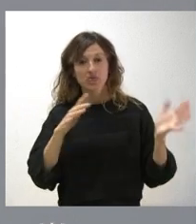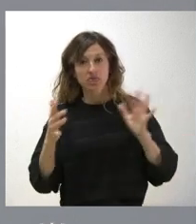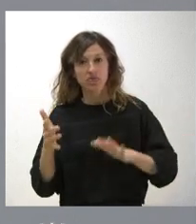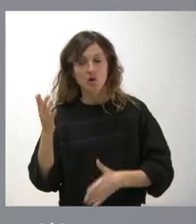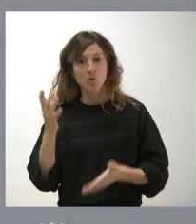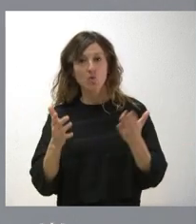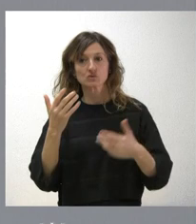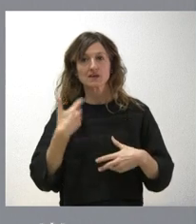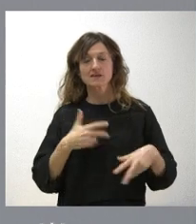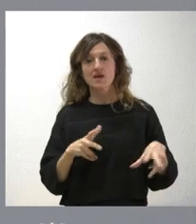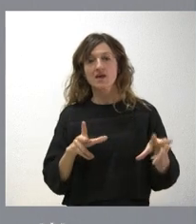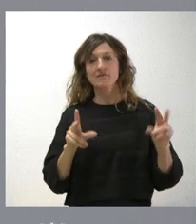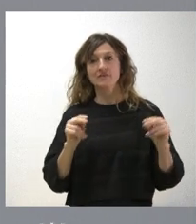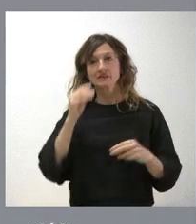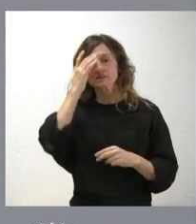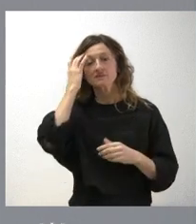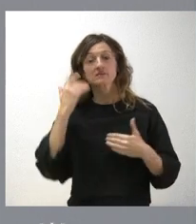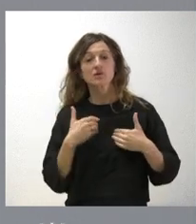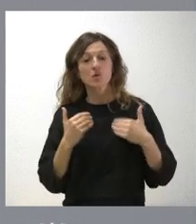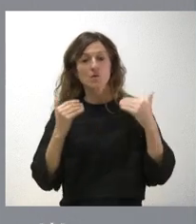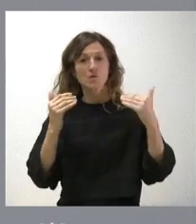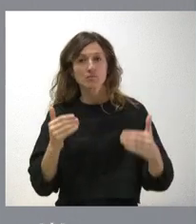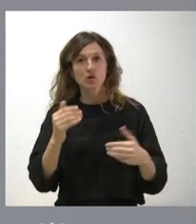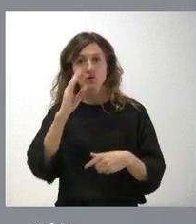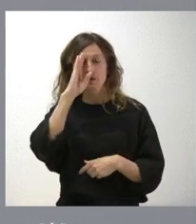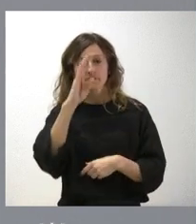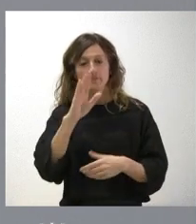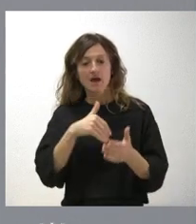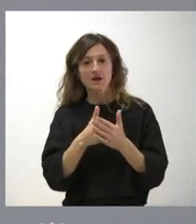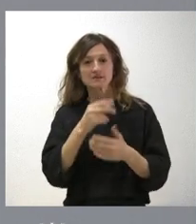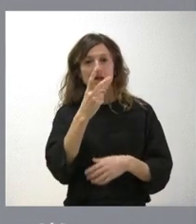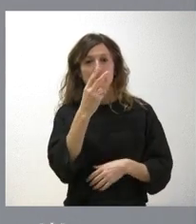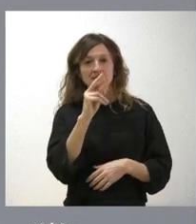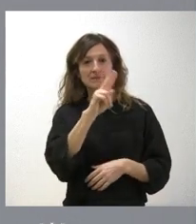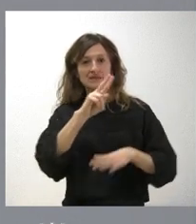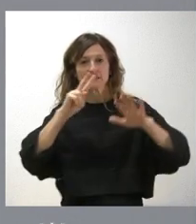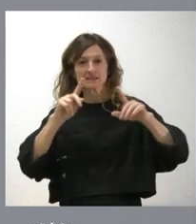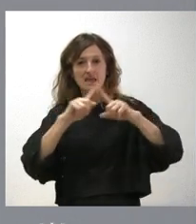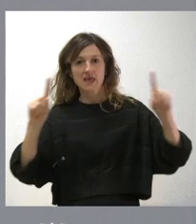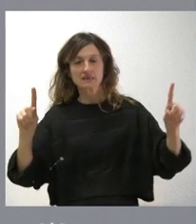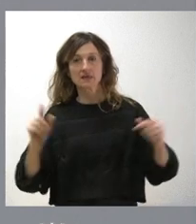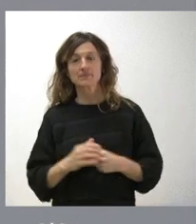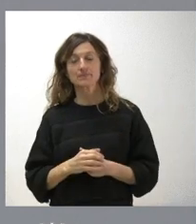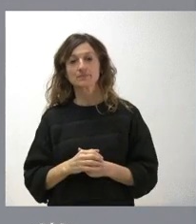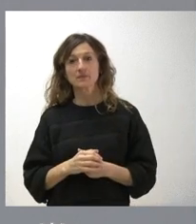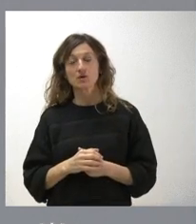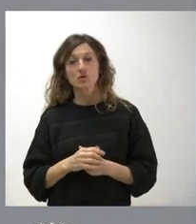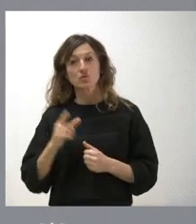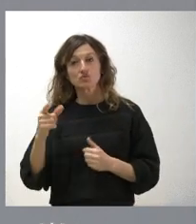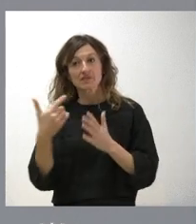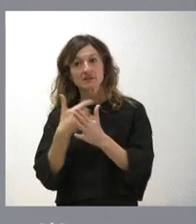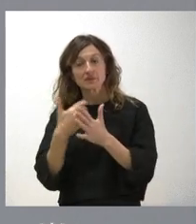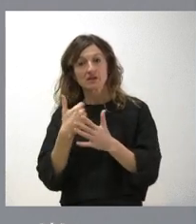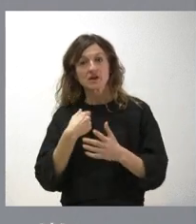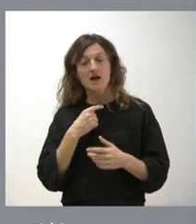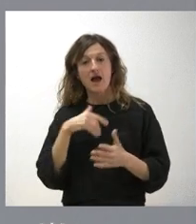tenemos ya terminado la prórroga que hacemos ahora ya es directamente ha el año 27 y por tanto en los términos que usted ha dicho ya no va a ser año a